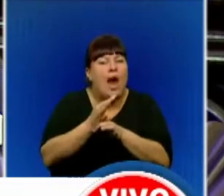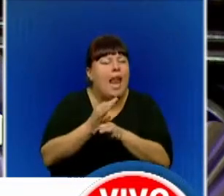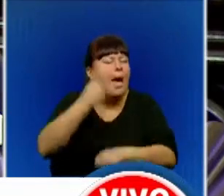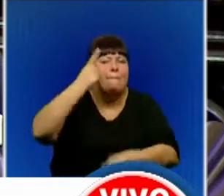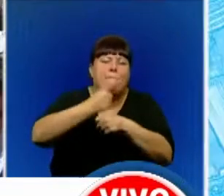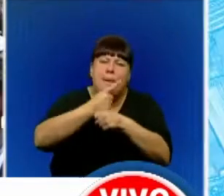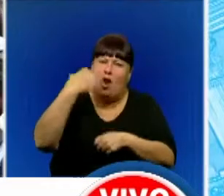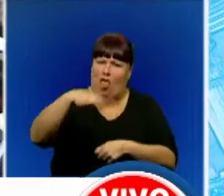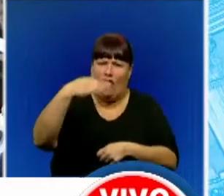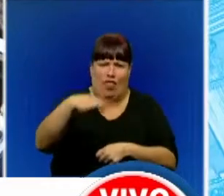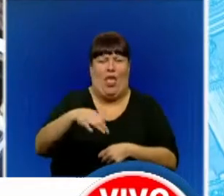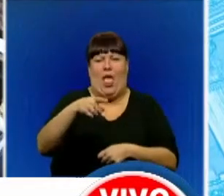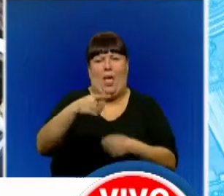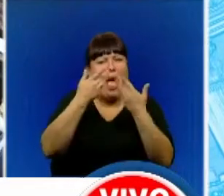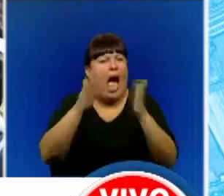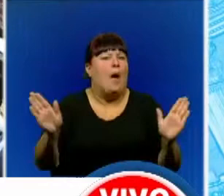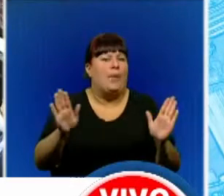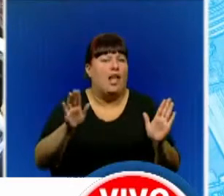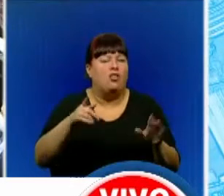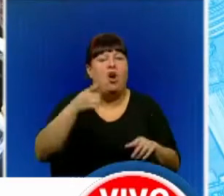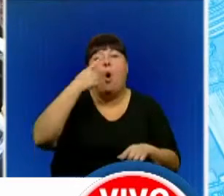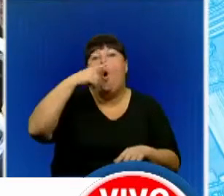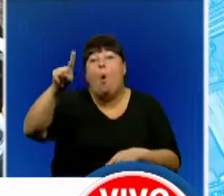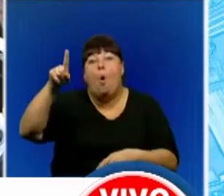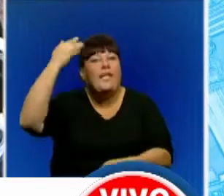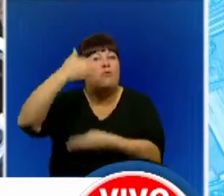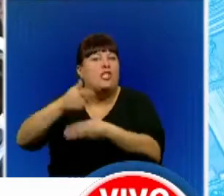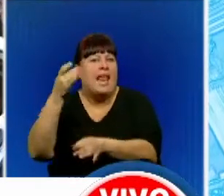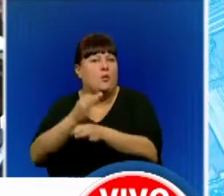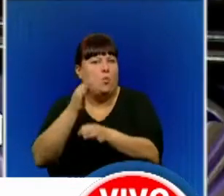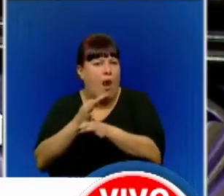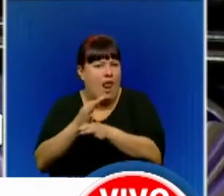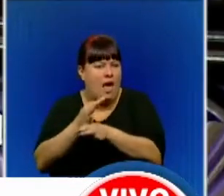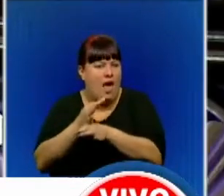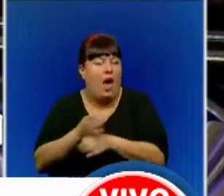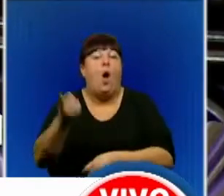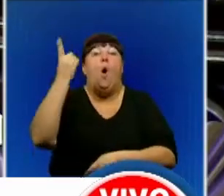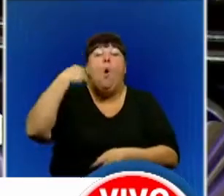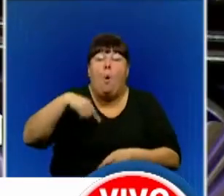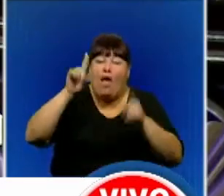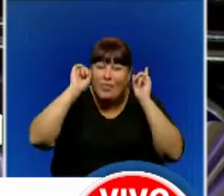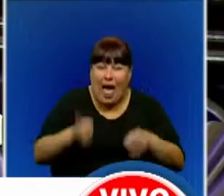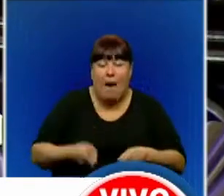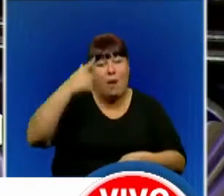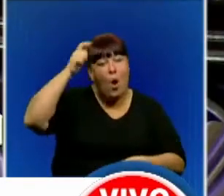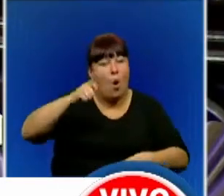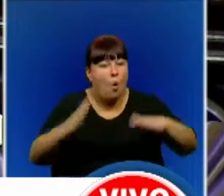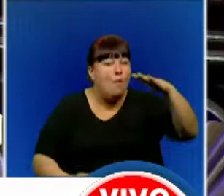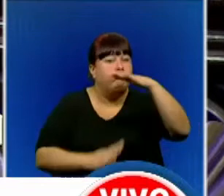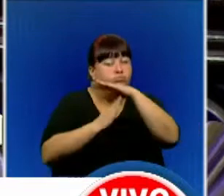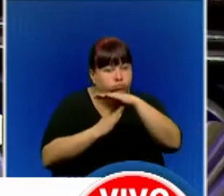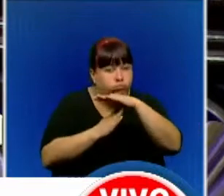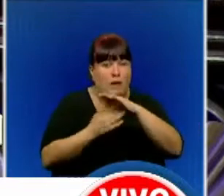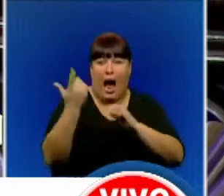lo primero que debían abrir y lo último que tenían que cerrar. Y cuando además la Corte Suprema de